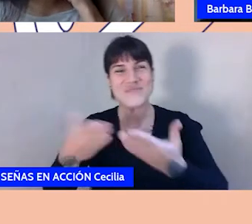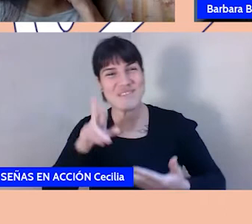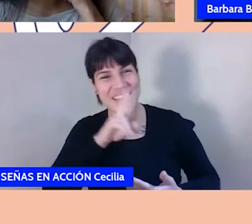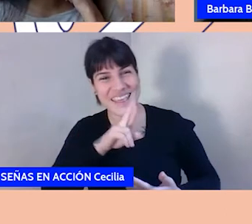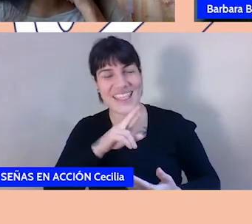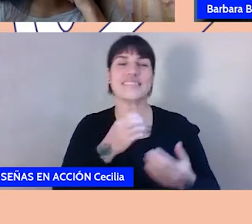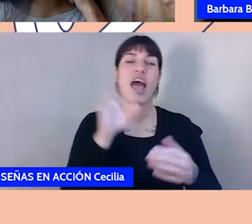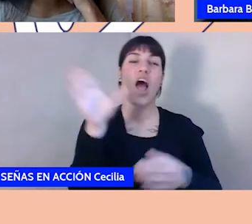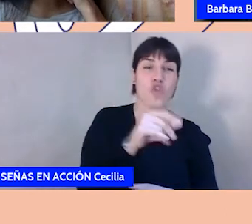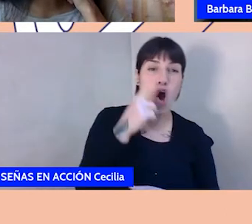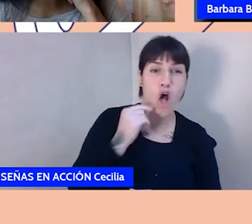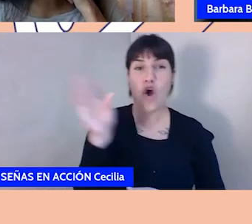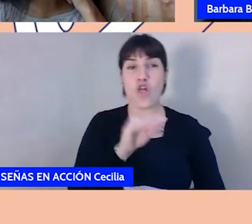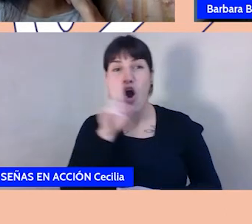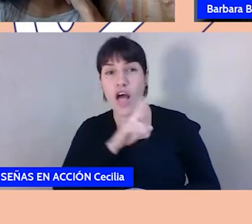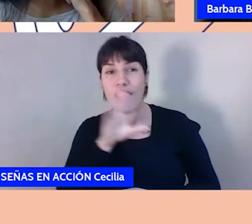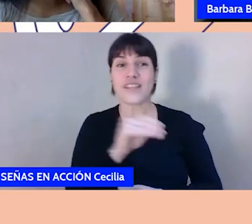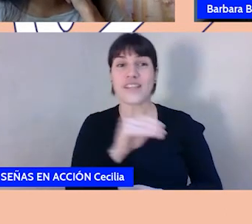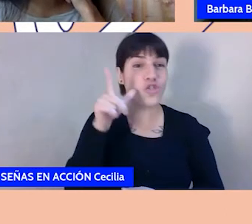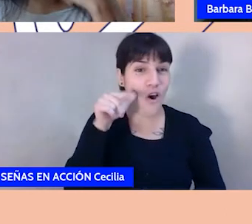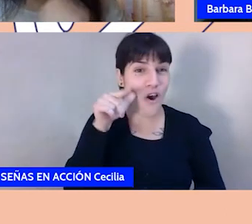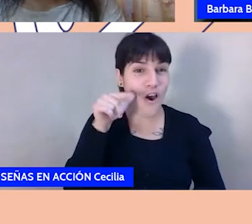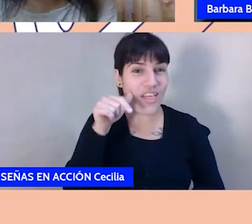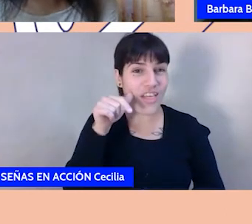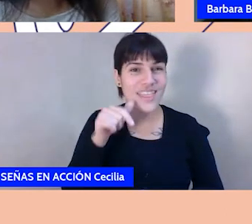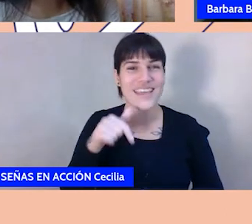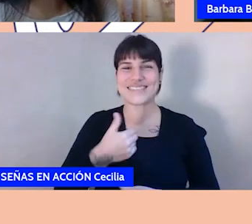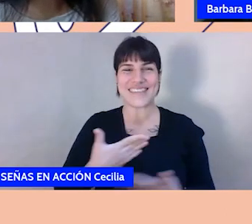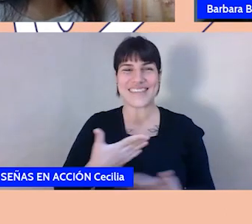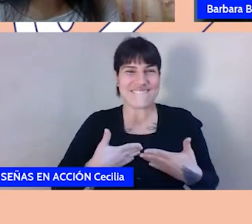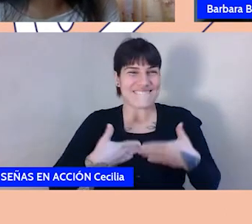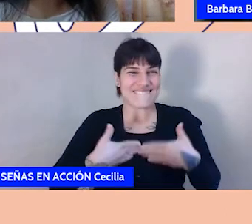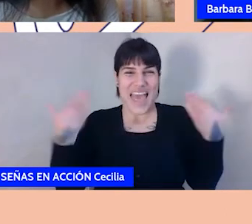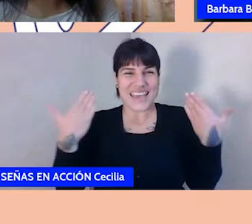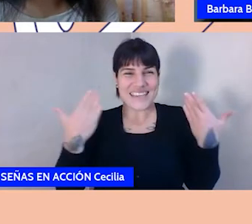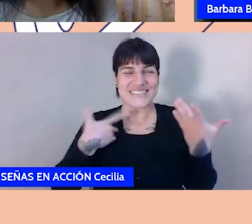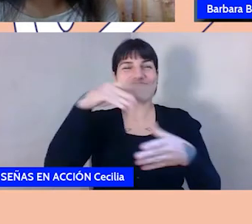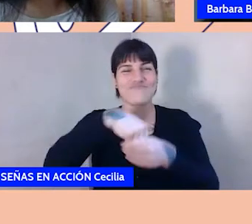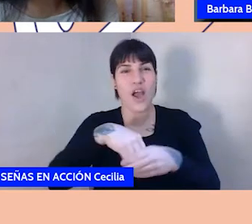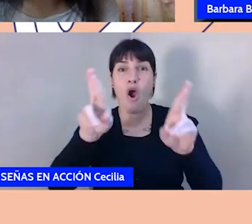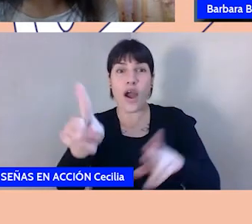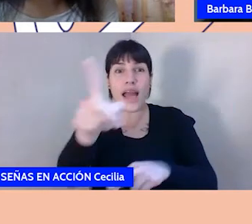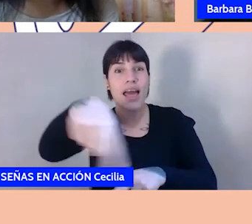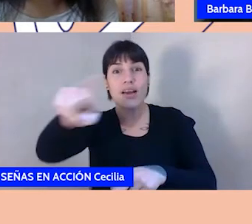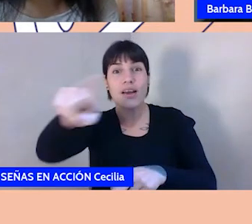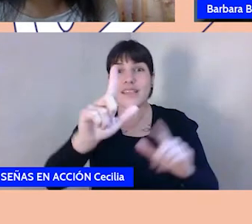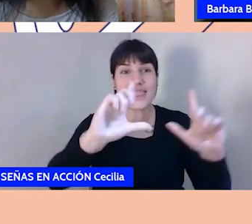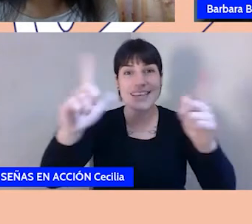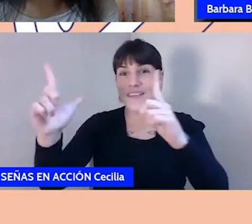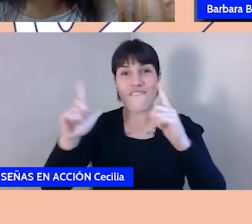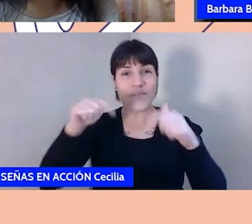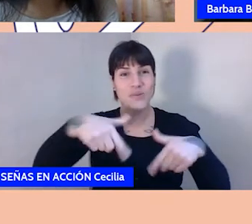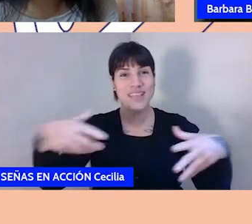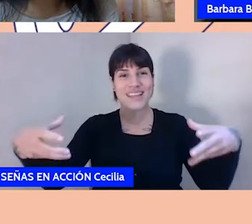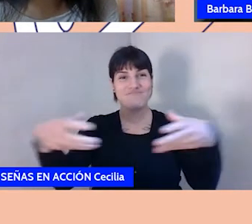Es un gusto enorme tenerles por aquí y esperando mucho que estén disfrutando de este espacio del festival